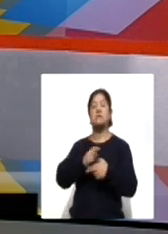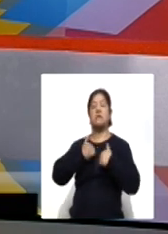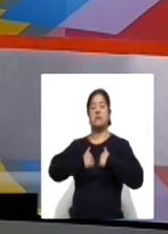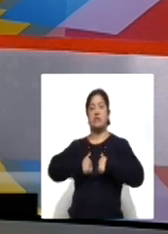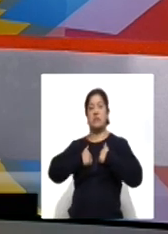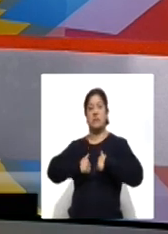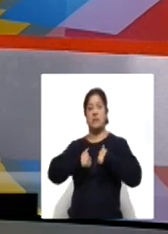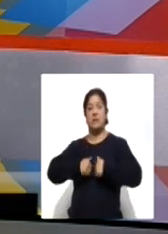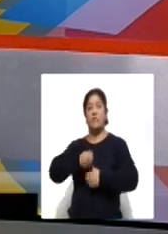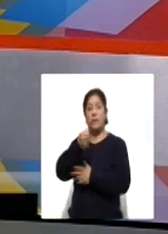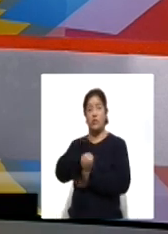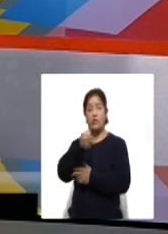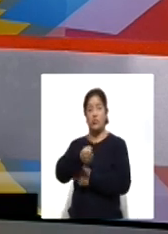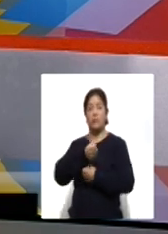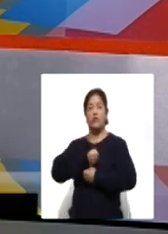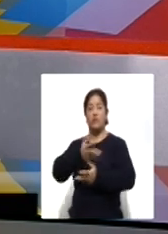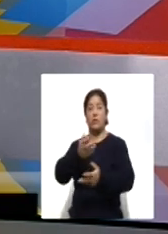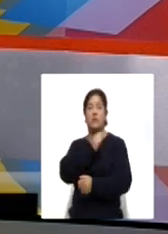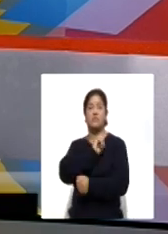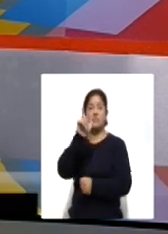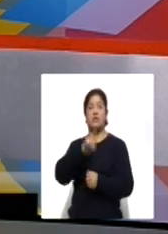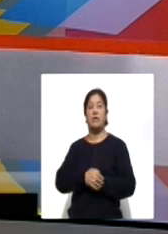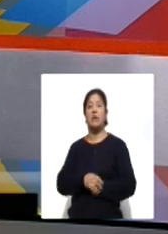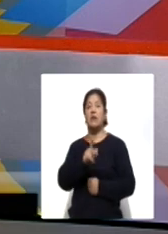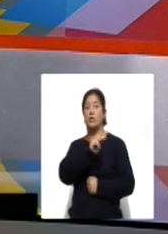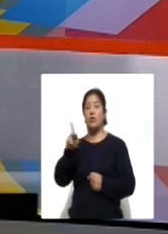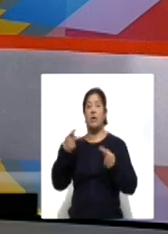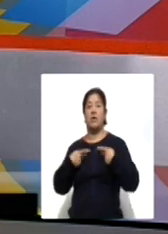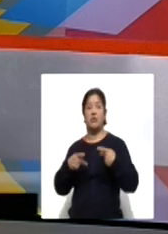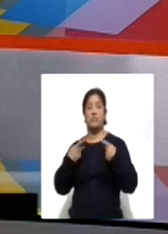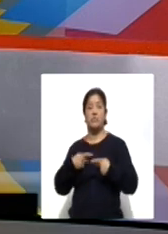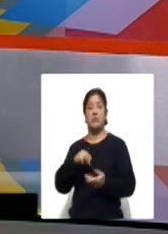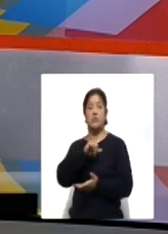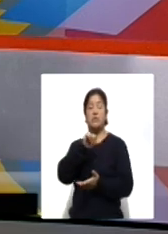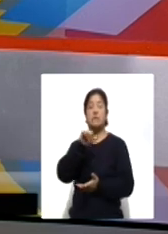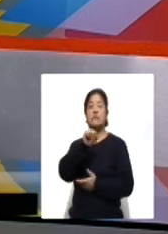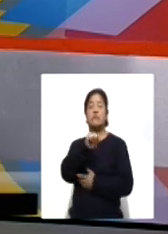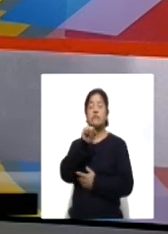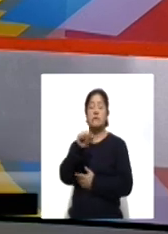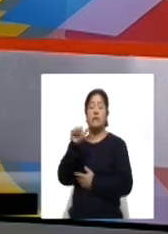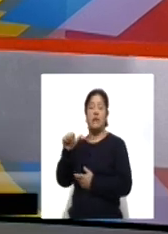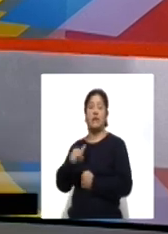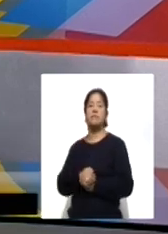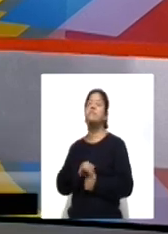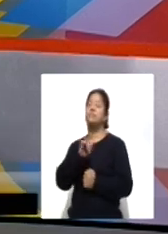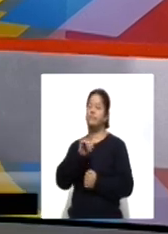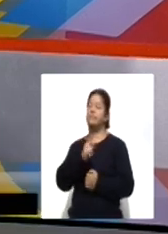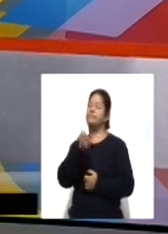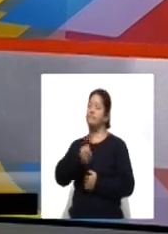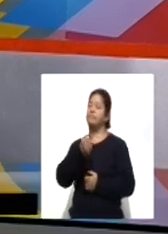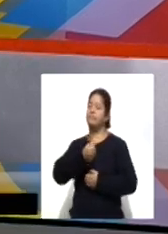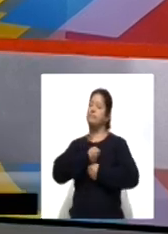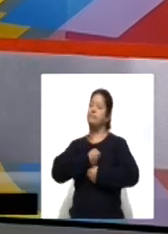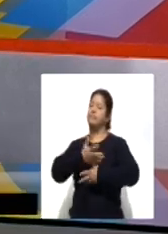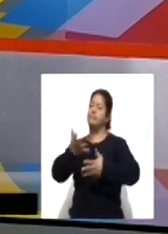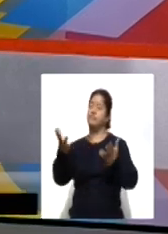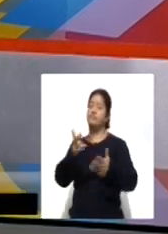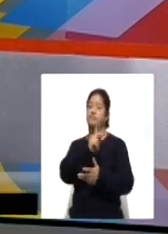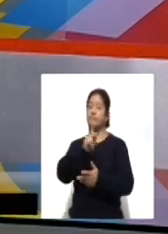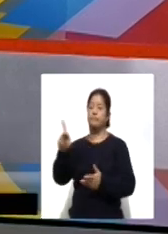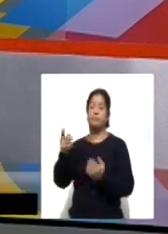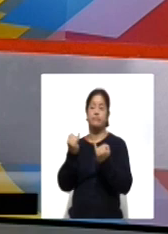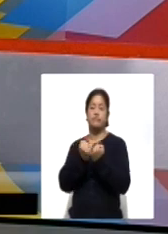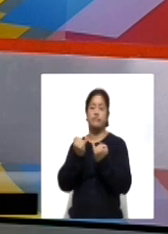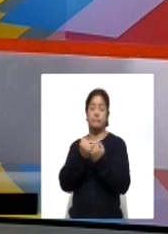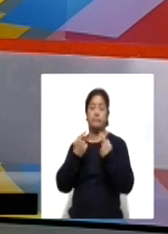y envía un saludo muy especial a todos los trabajadores del centro de salud. Así es, extendemos este saludo no nada más para ellos, para todos